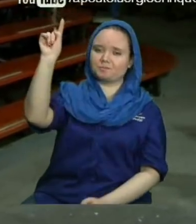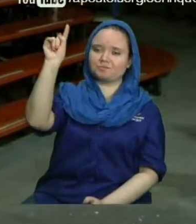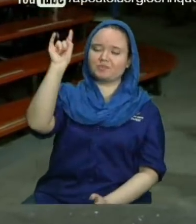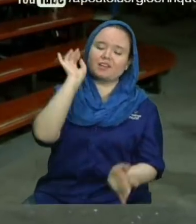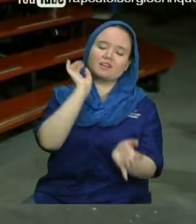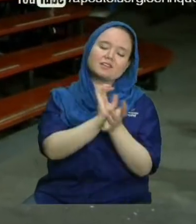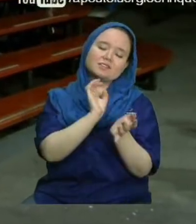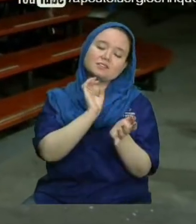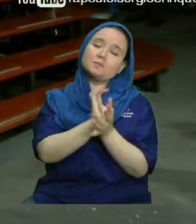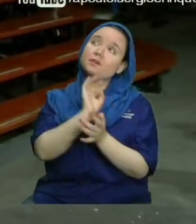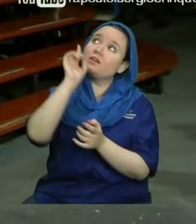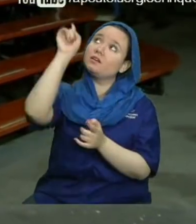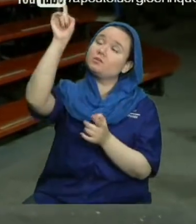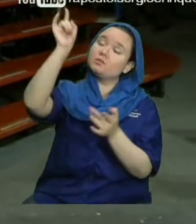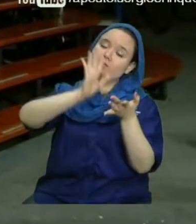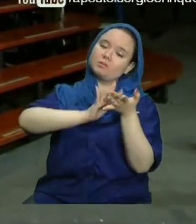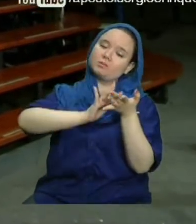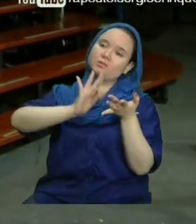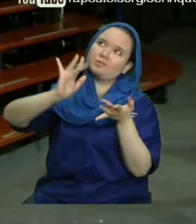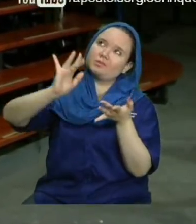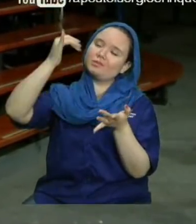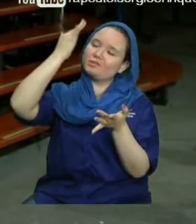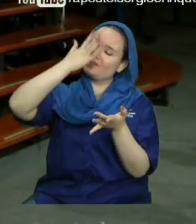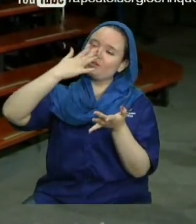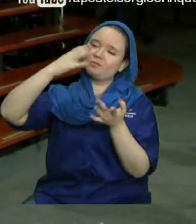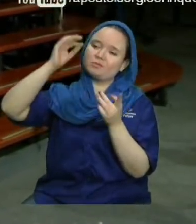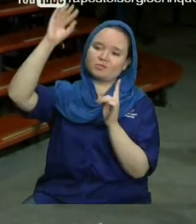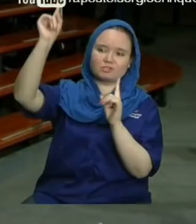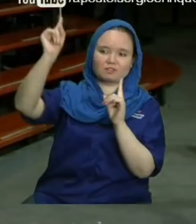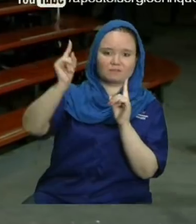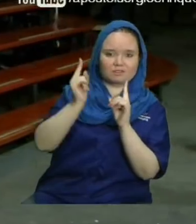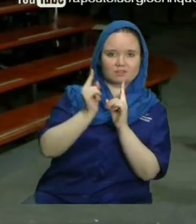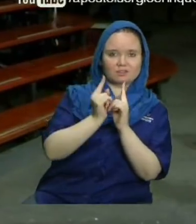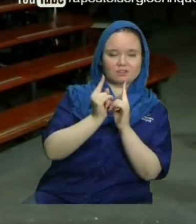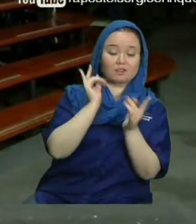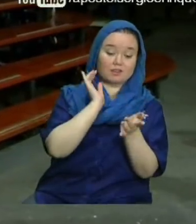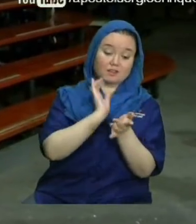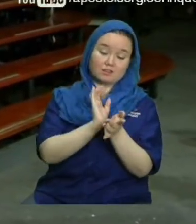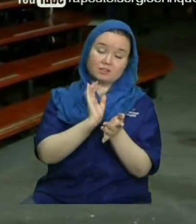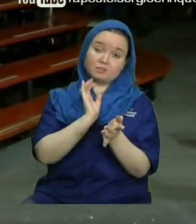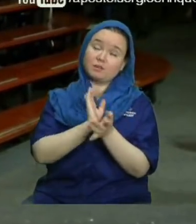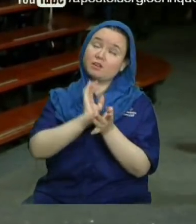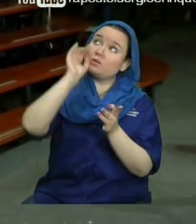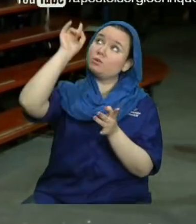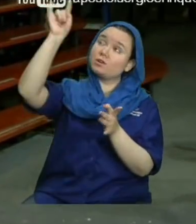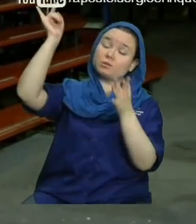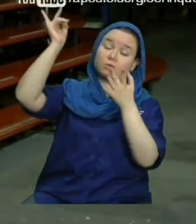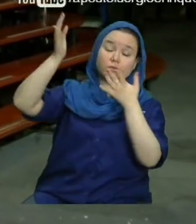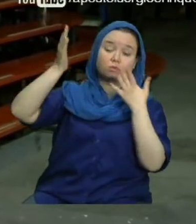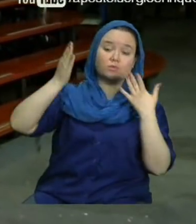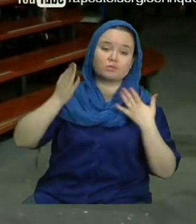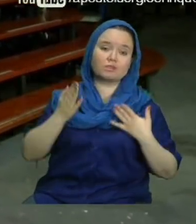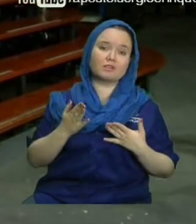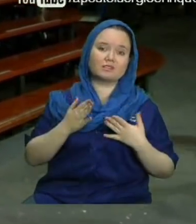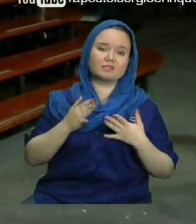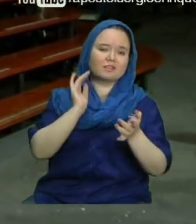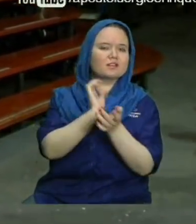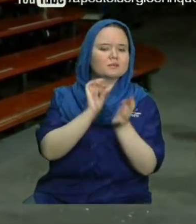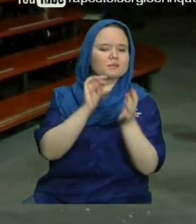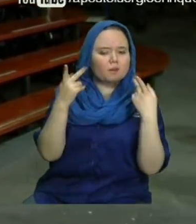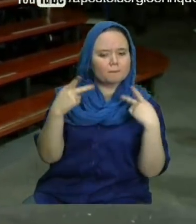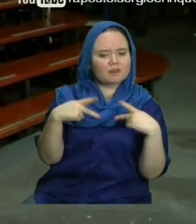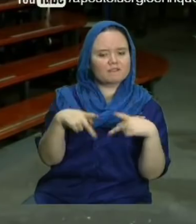esperando tu gloriosa venida, esperando la función que vas a darnos, esperando el privilegio